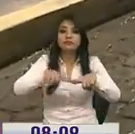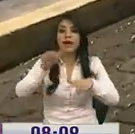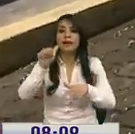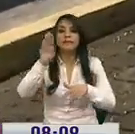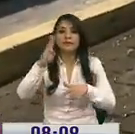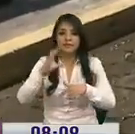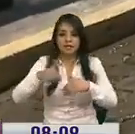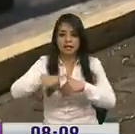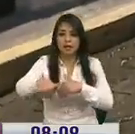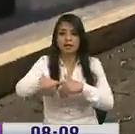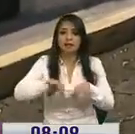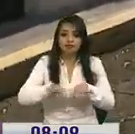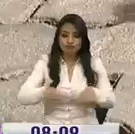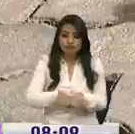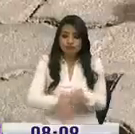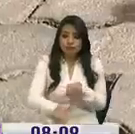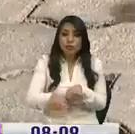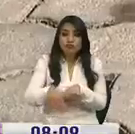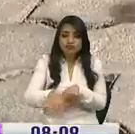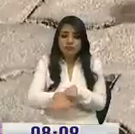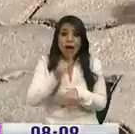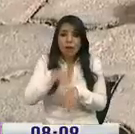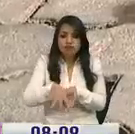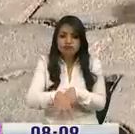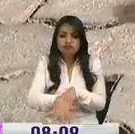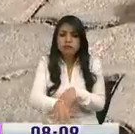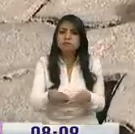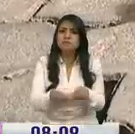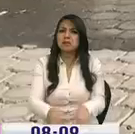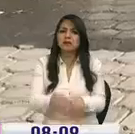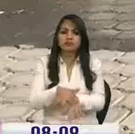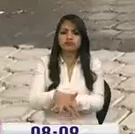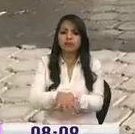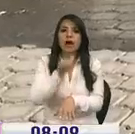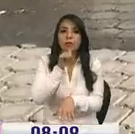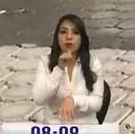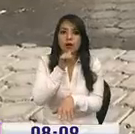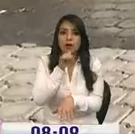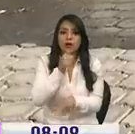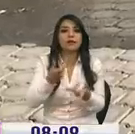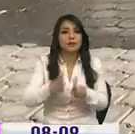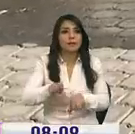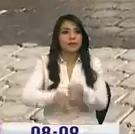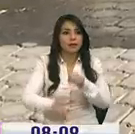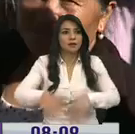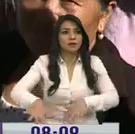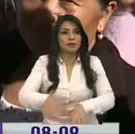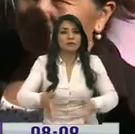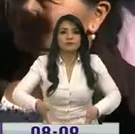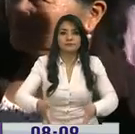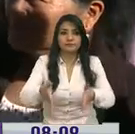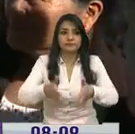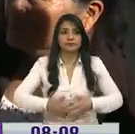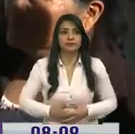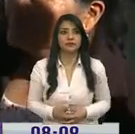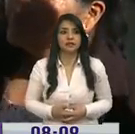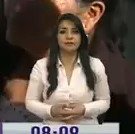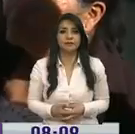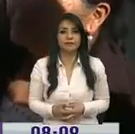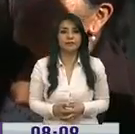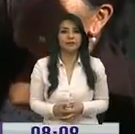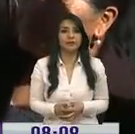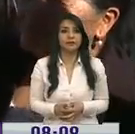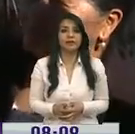Al parecer, la ruptura de una tubería ha provocado el desperdicio de líquido vital y con ello el daño en la calzada. Yo había ido personalmente